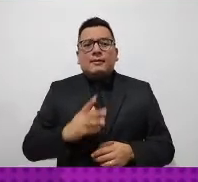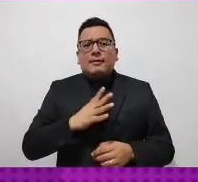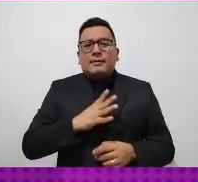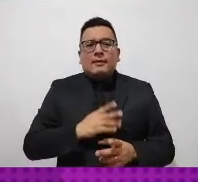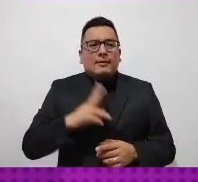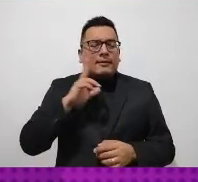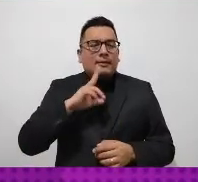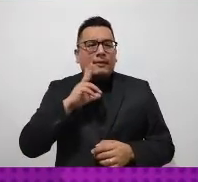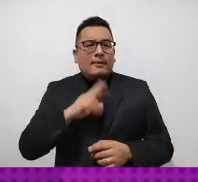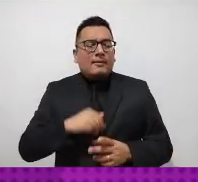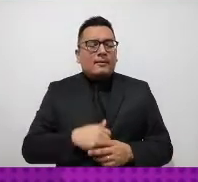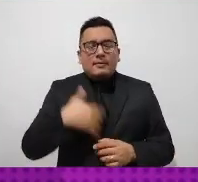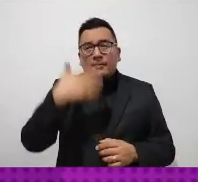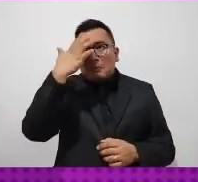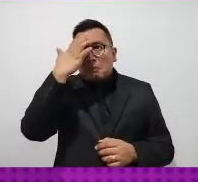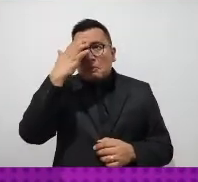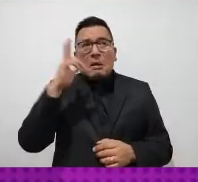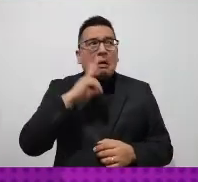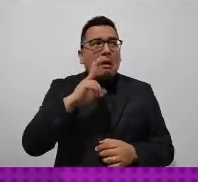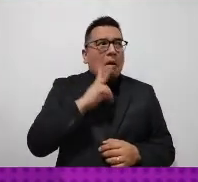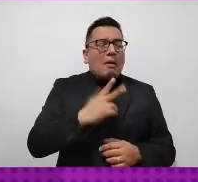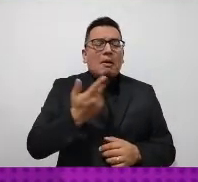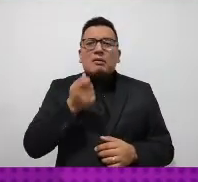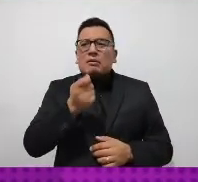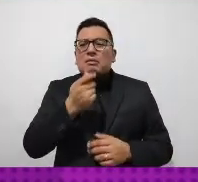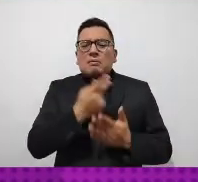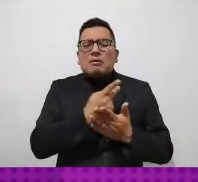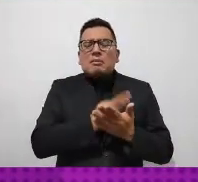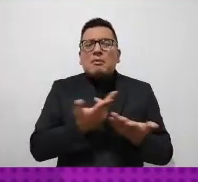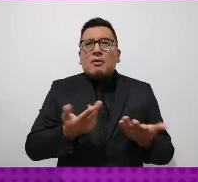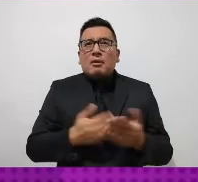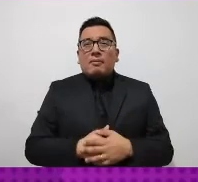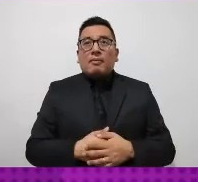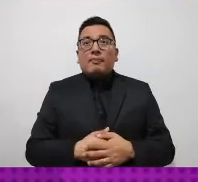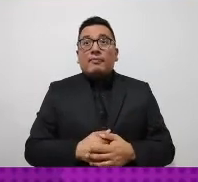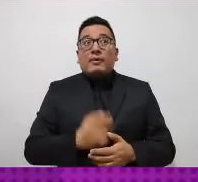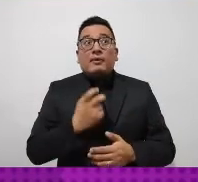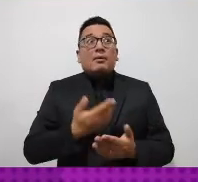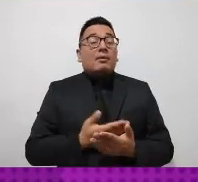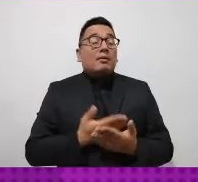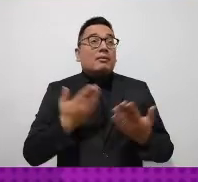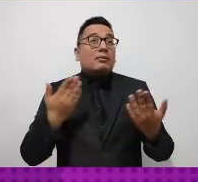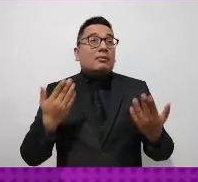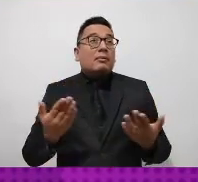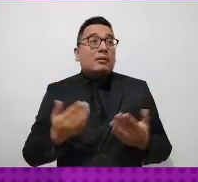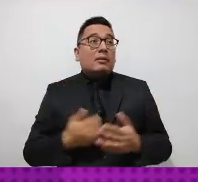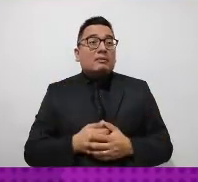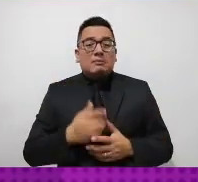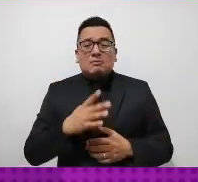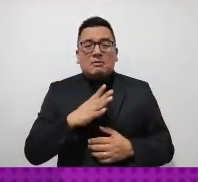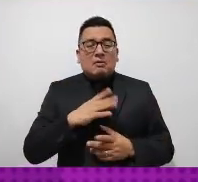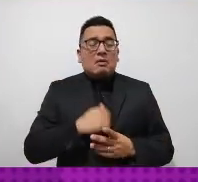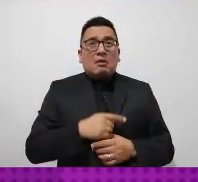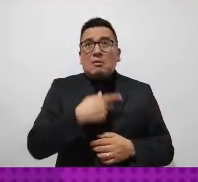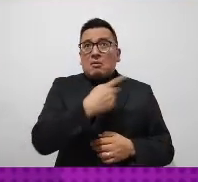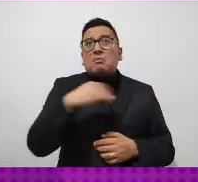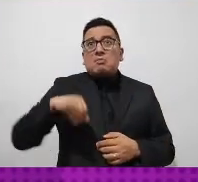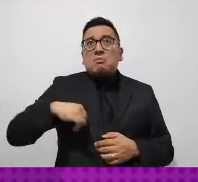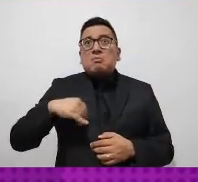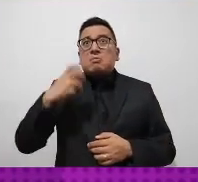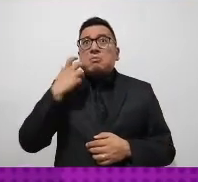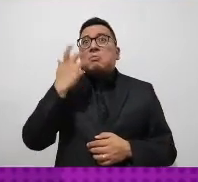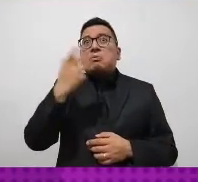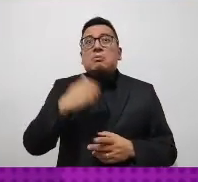fueron enterando de las notas, se fueron enterando en qué consistía el programa. Y la verdad es que actualmente nos han estado buscando ellas mismas, o